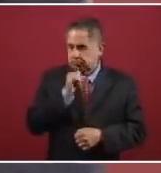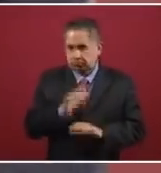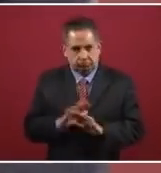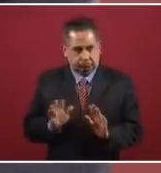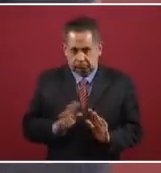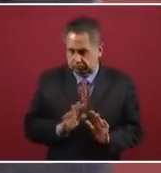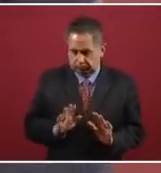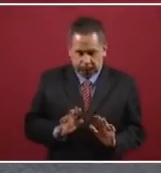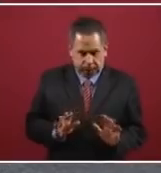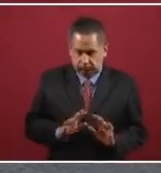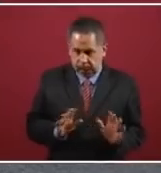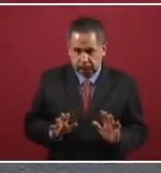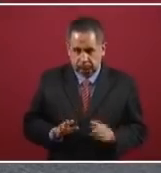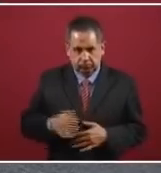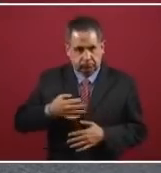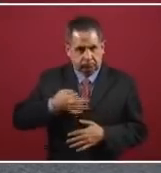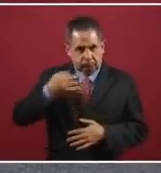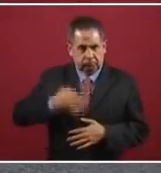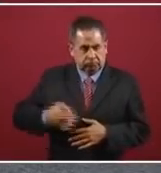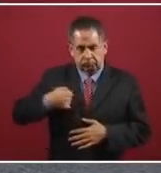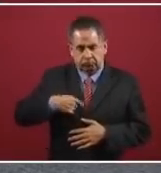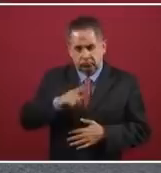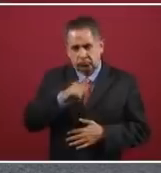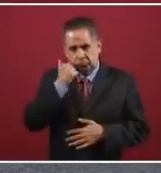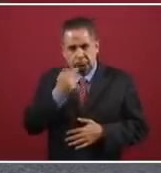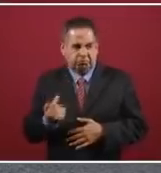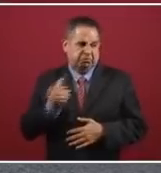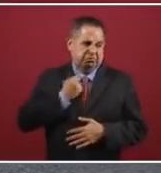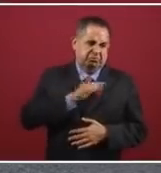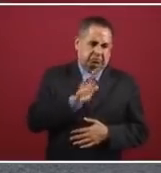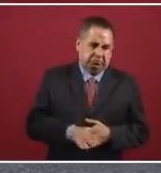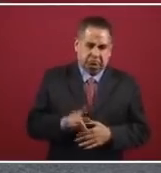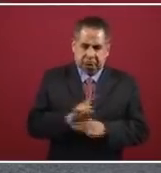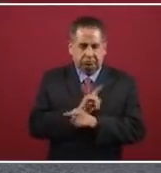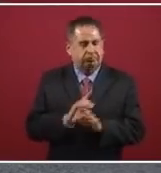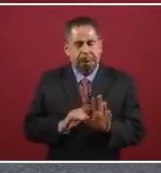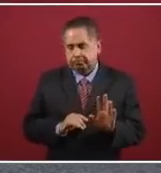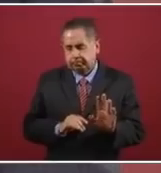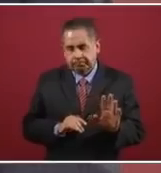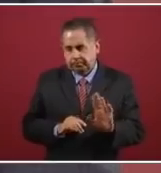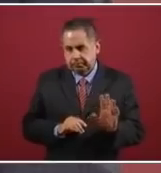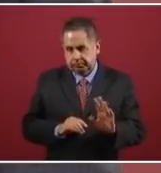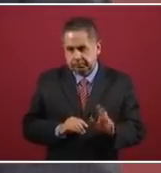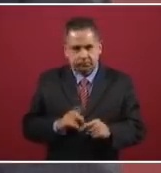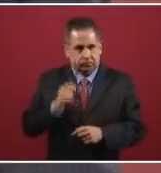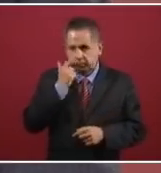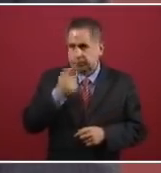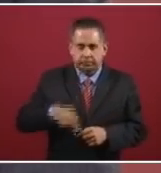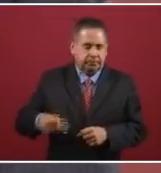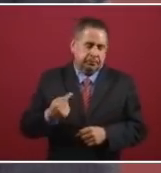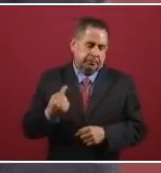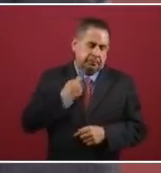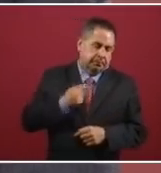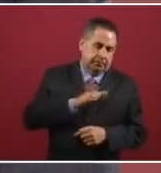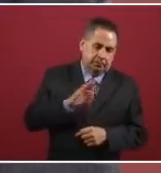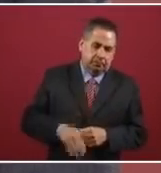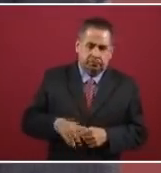Nosotros, por convicción, no queremos que haya pena de muerte.